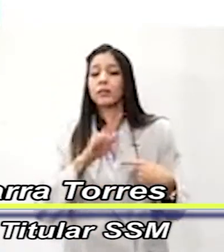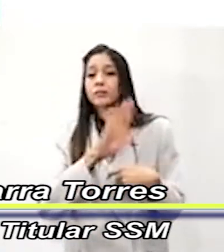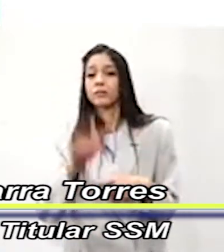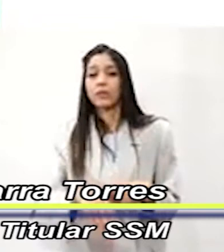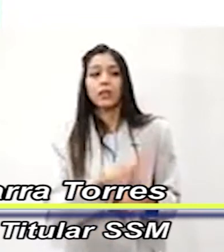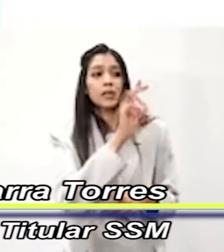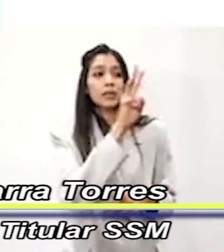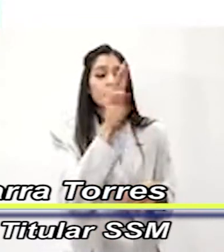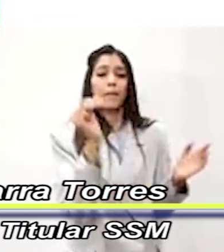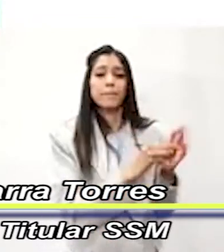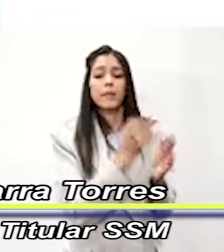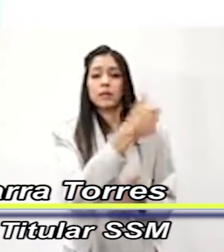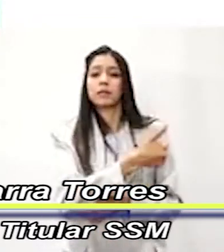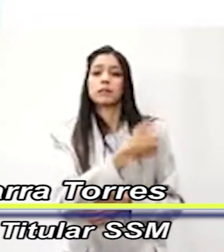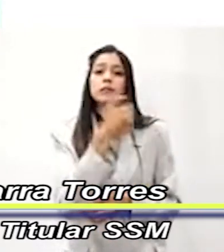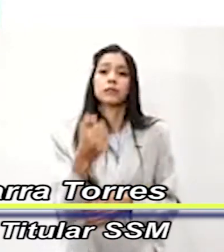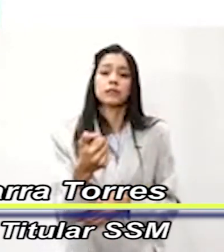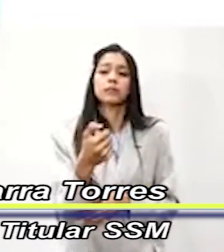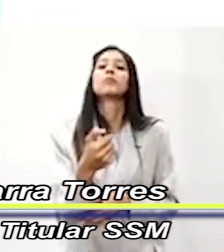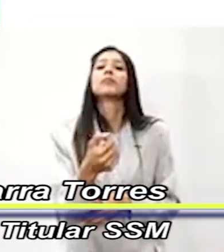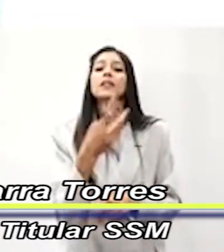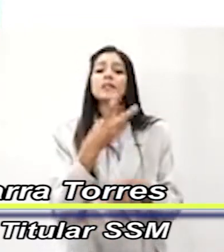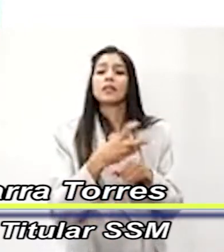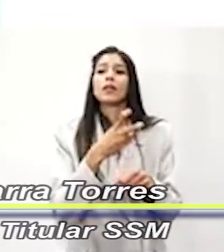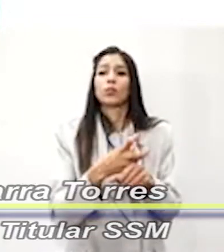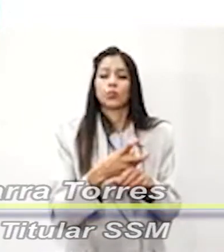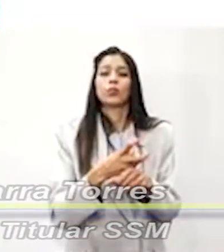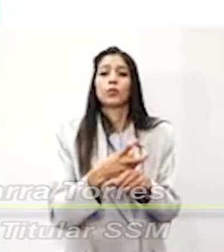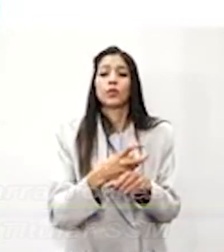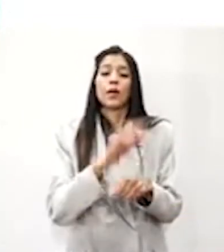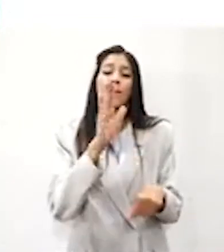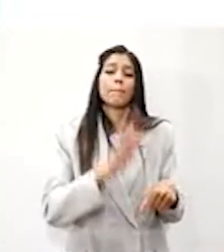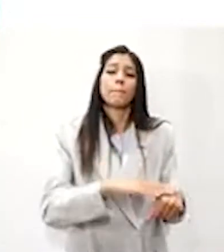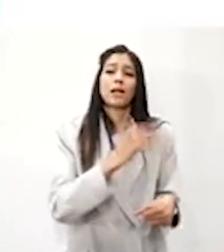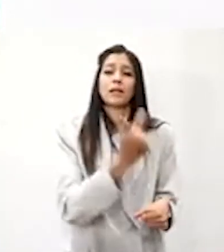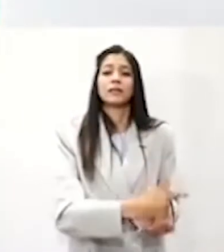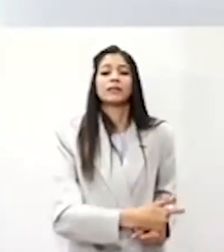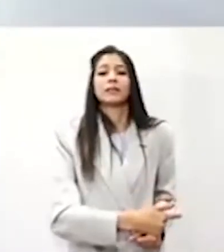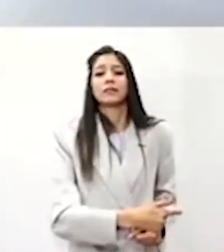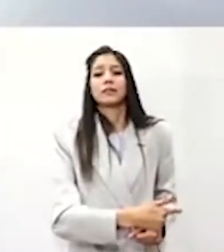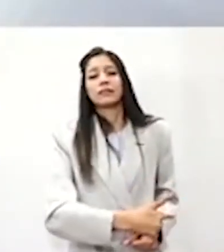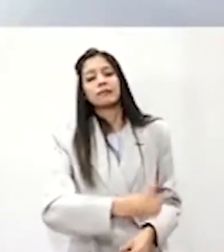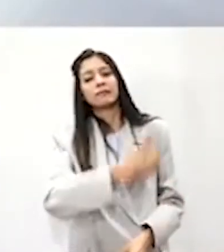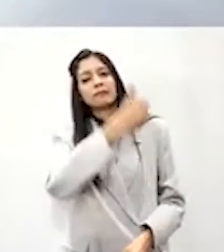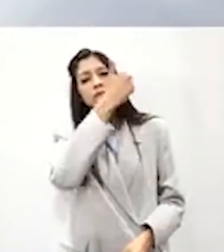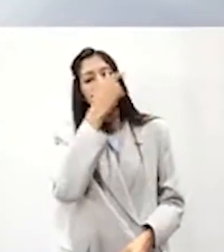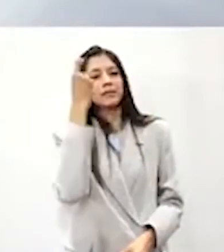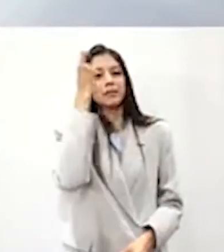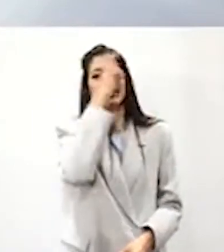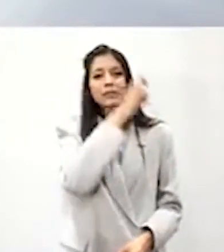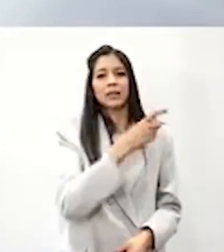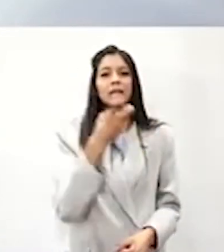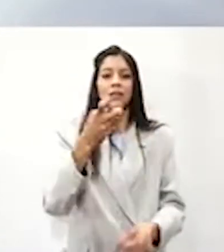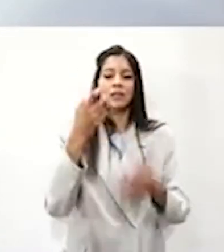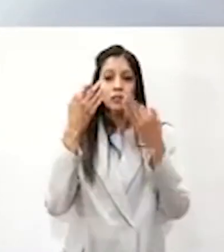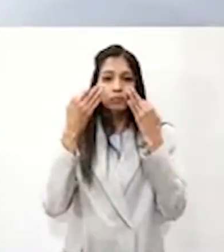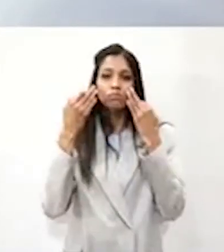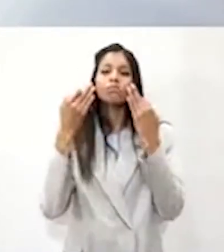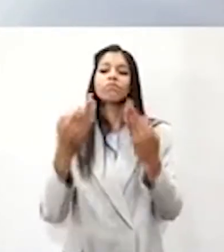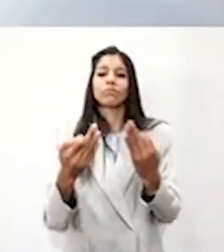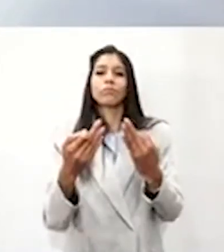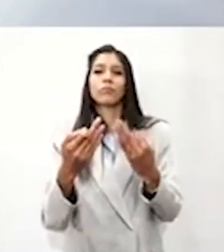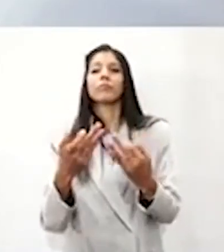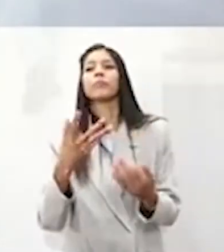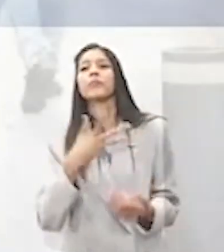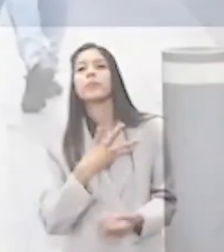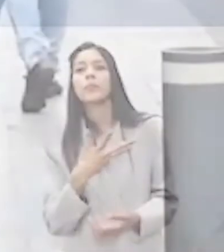con 3.600 de la segunda ola, que fue la más crítica. Asimismo, señaló que se espera también un periodo